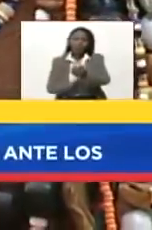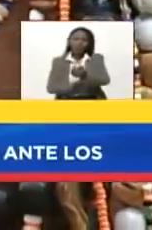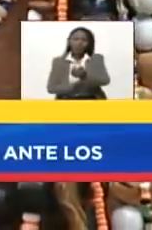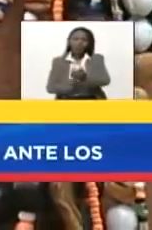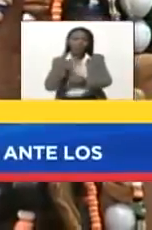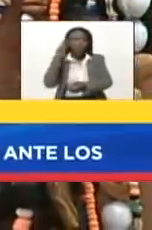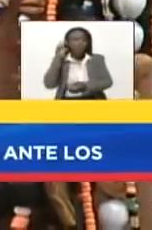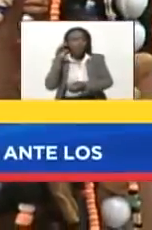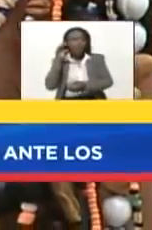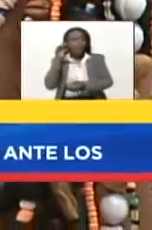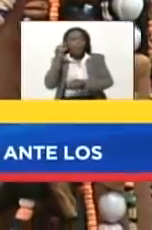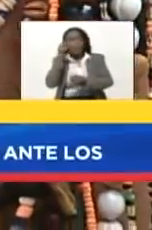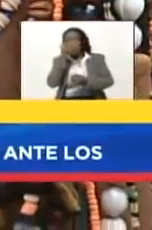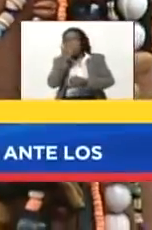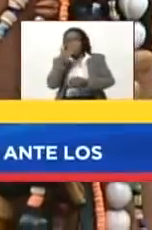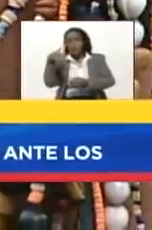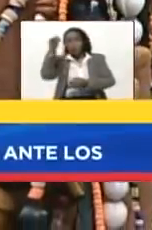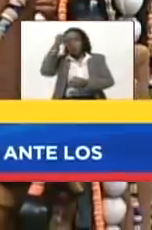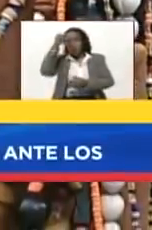la chamana mayor,